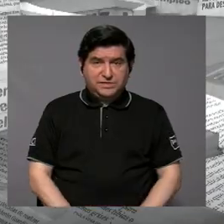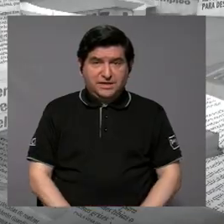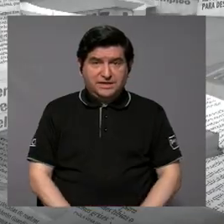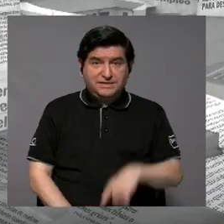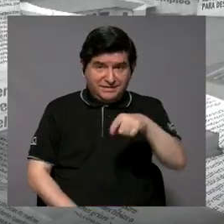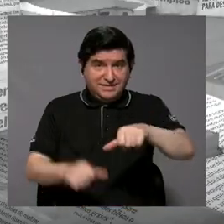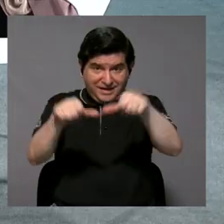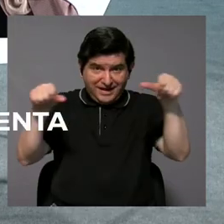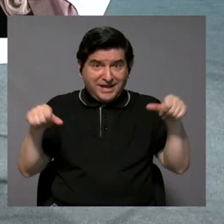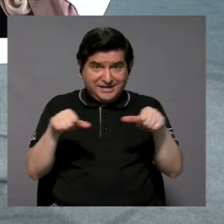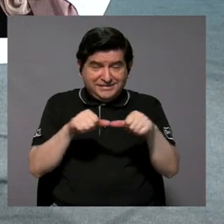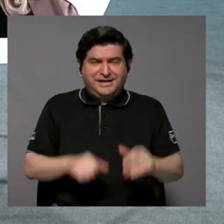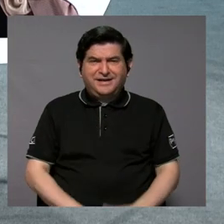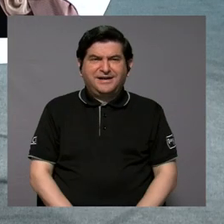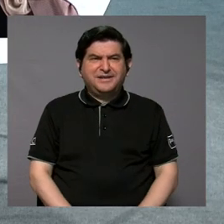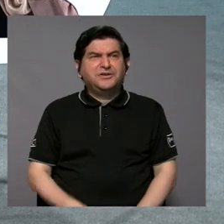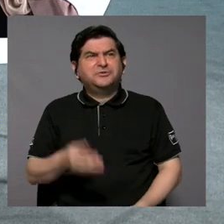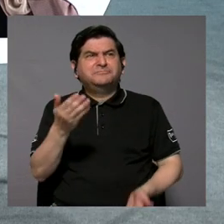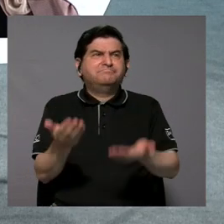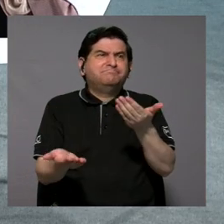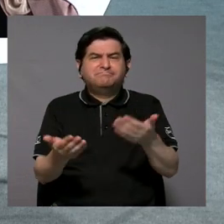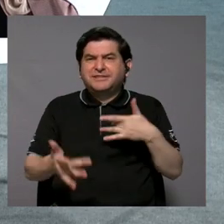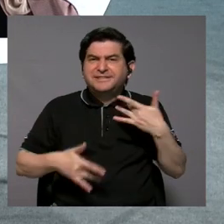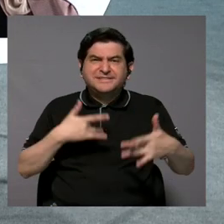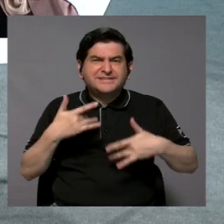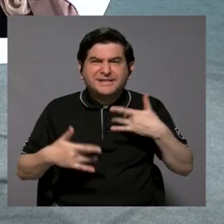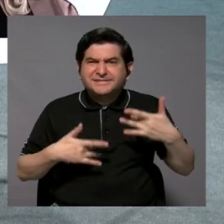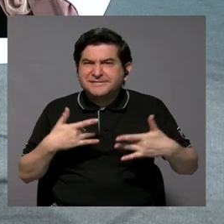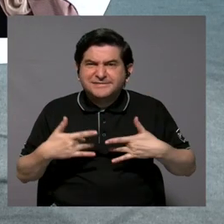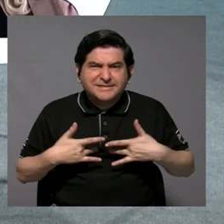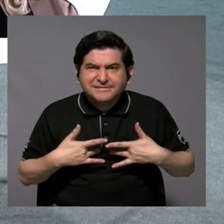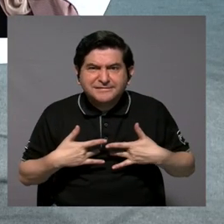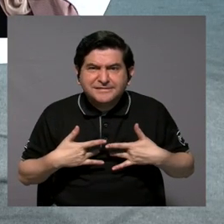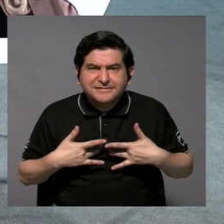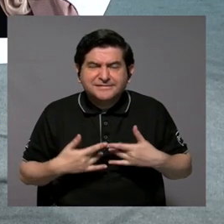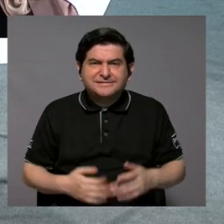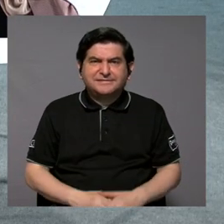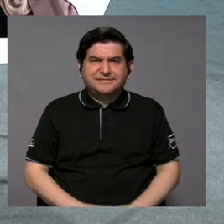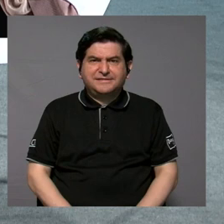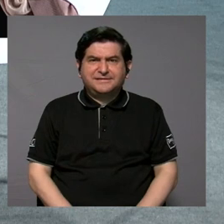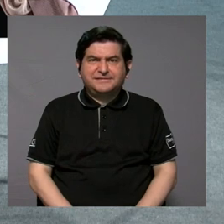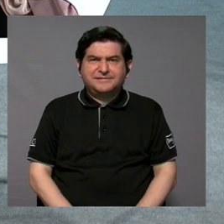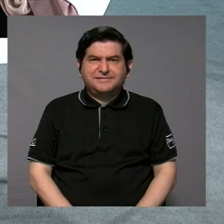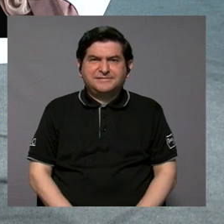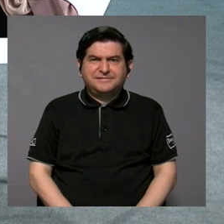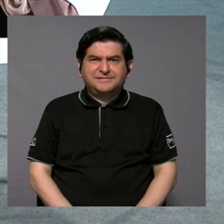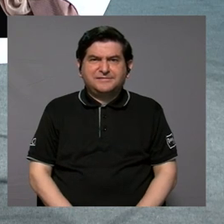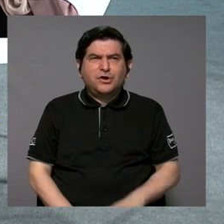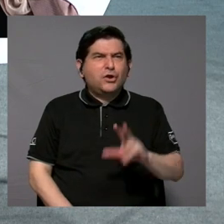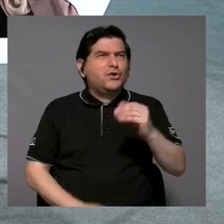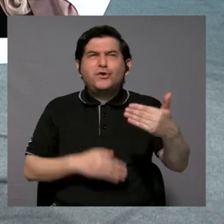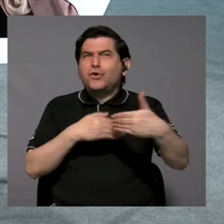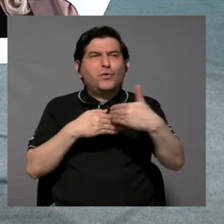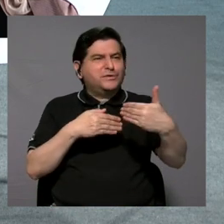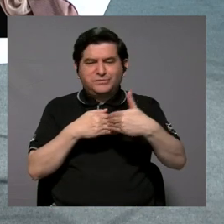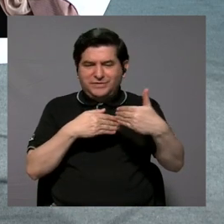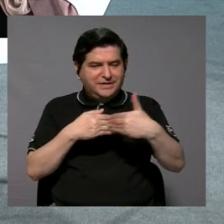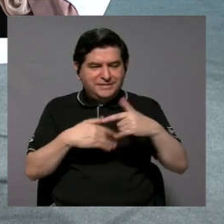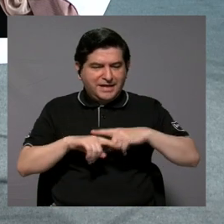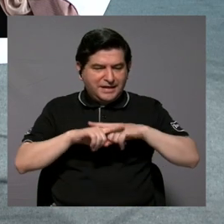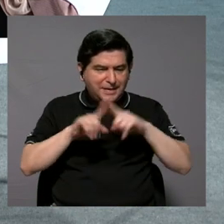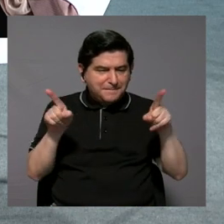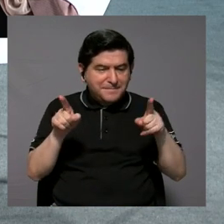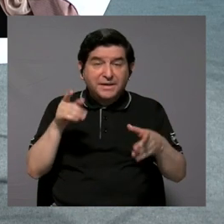esa profesión, se sienten también como no atacados, pero sí que